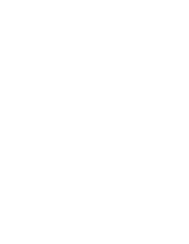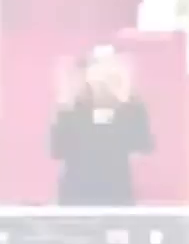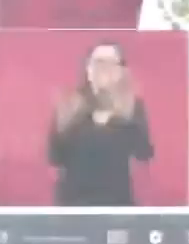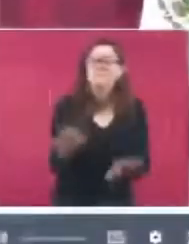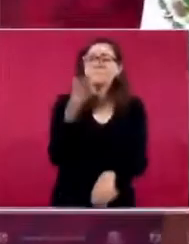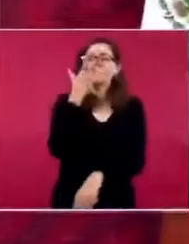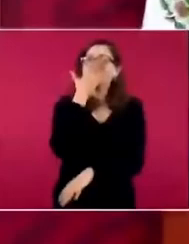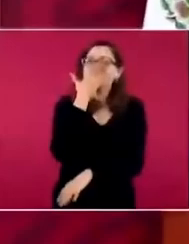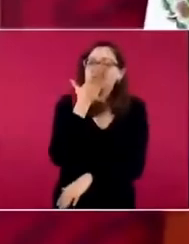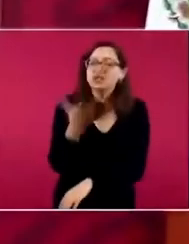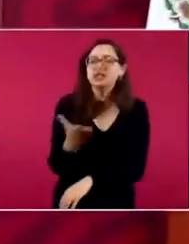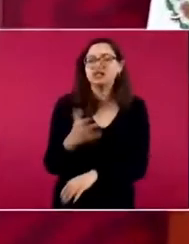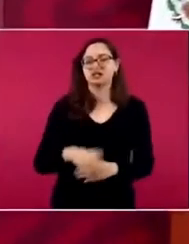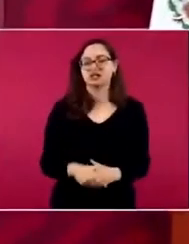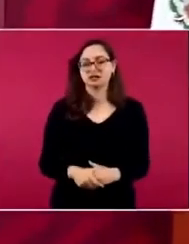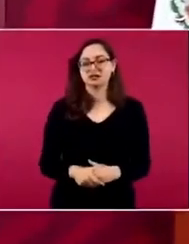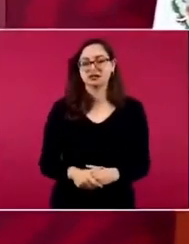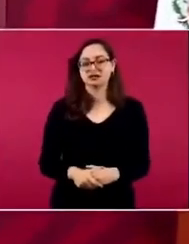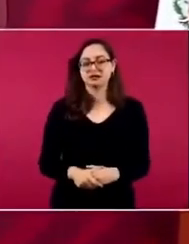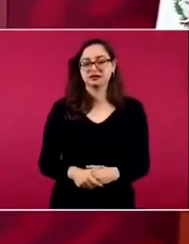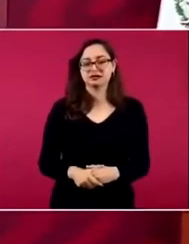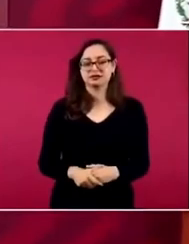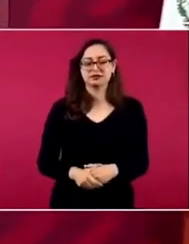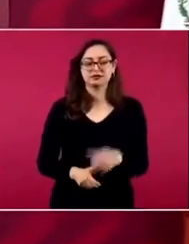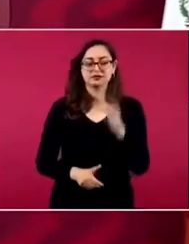Y que se